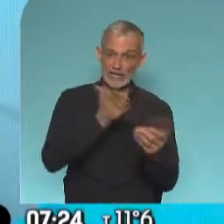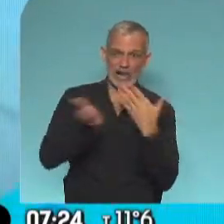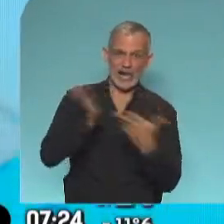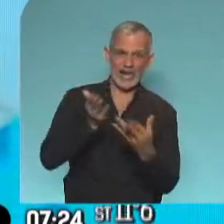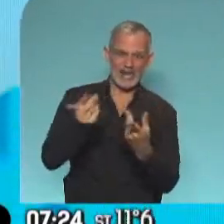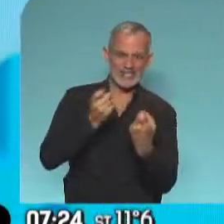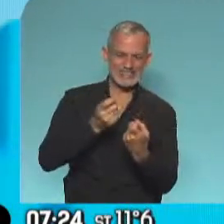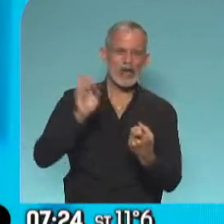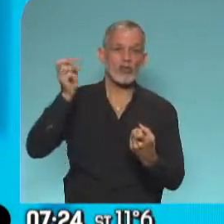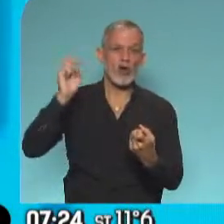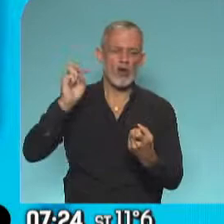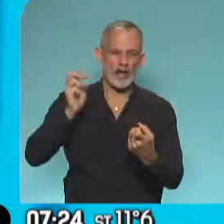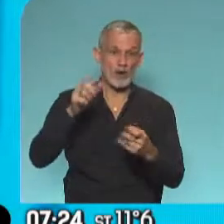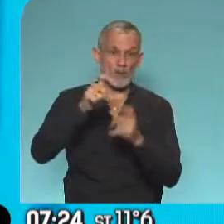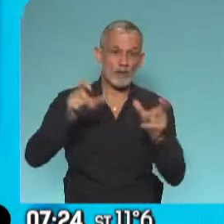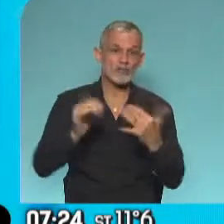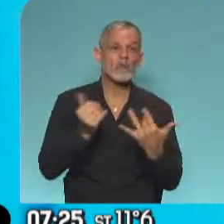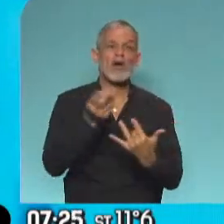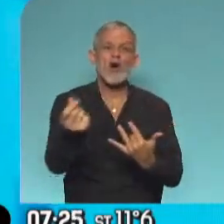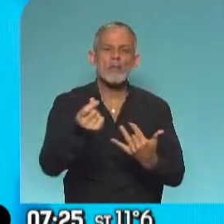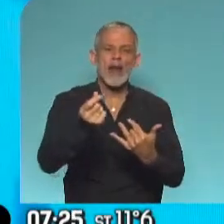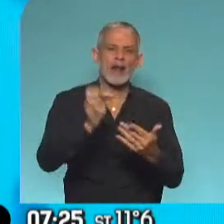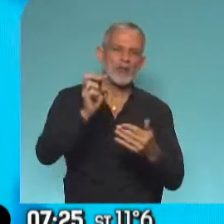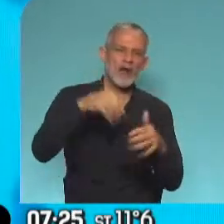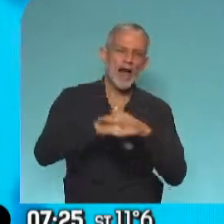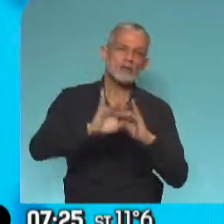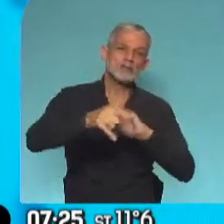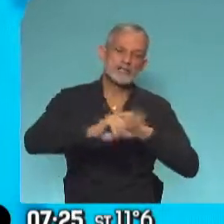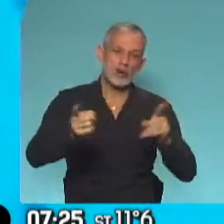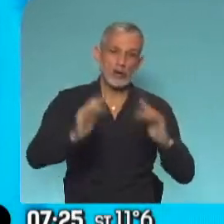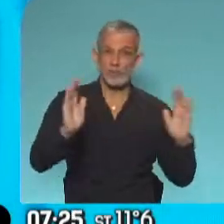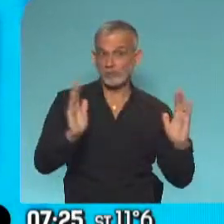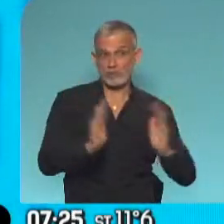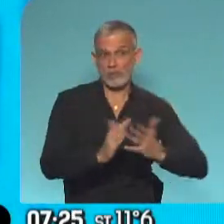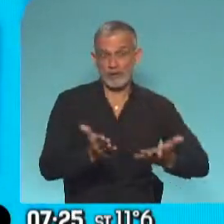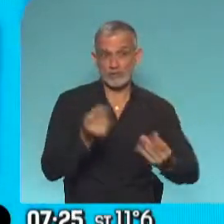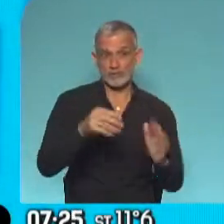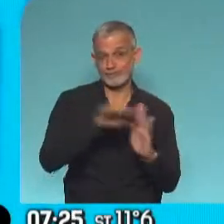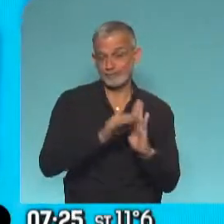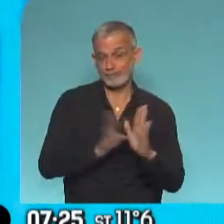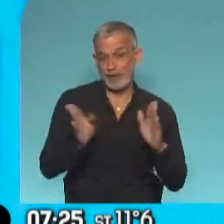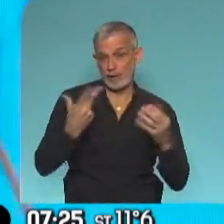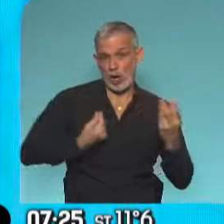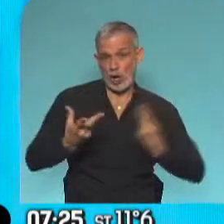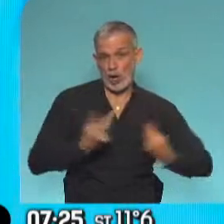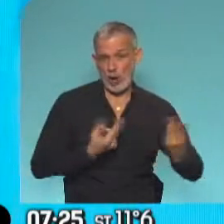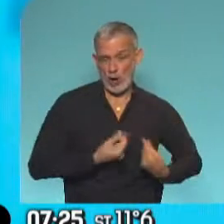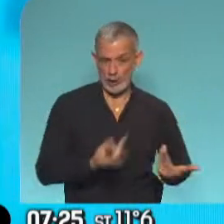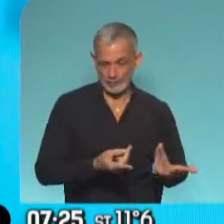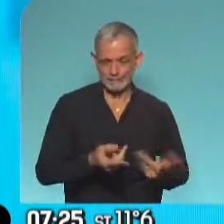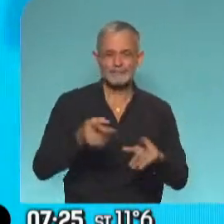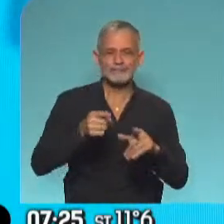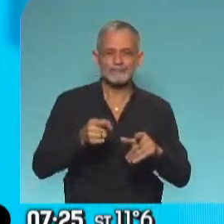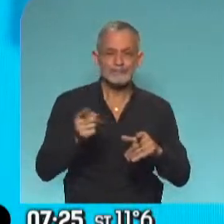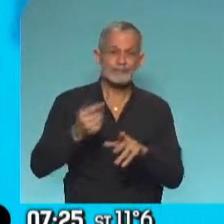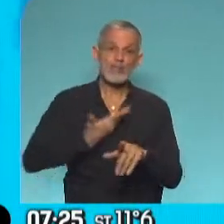el acceso que pueden tener las distintas personas a este dólar ahorro. Eso bajó mucho porque hubo varias restricciones. En ese punto